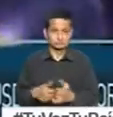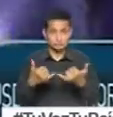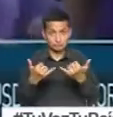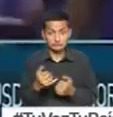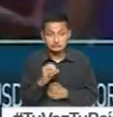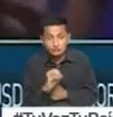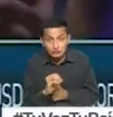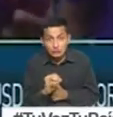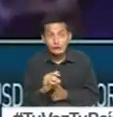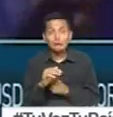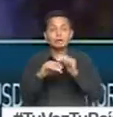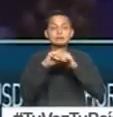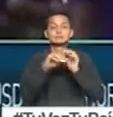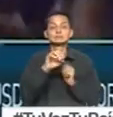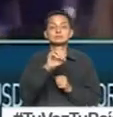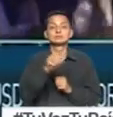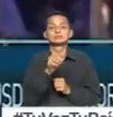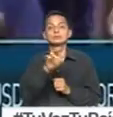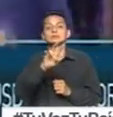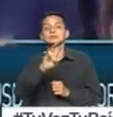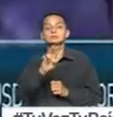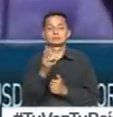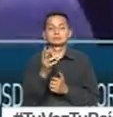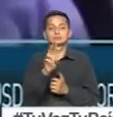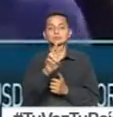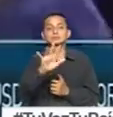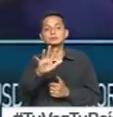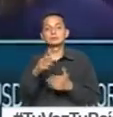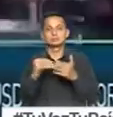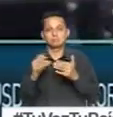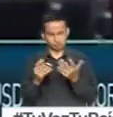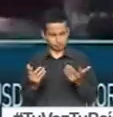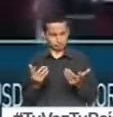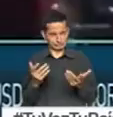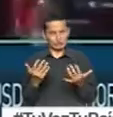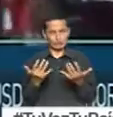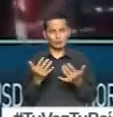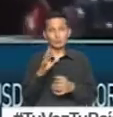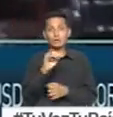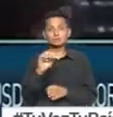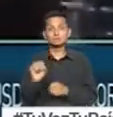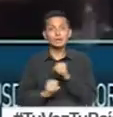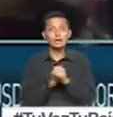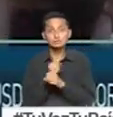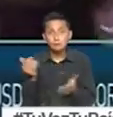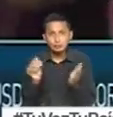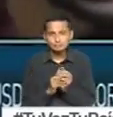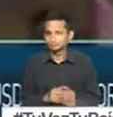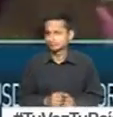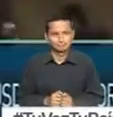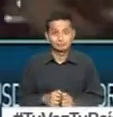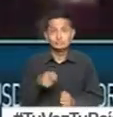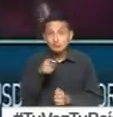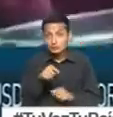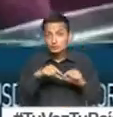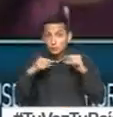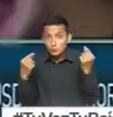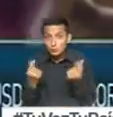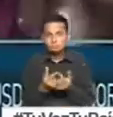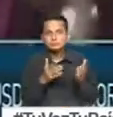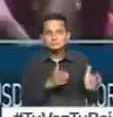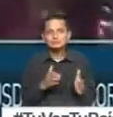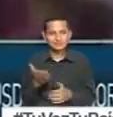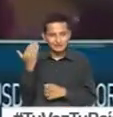a $7.25. No podemos esperar otros 400 años. Este movimiento está luchando, se organizó en el